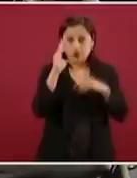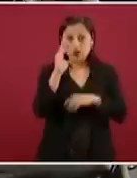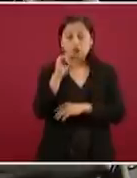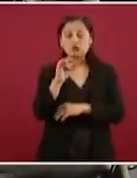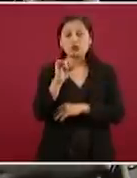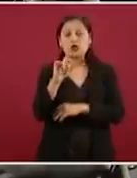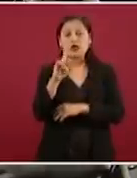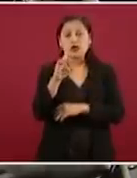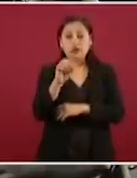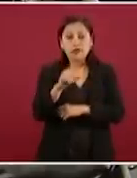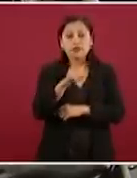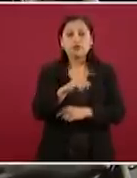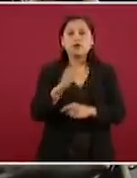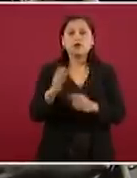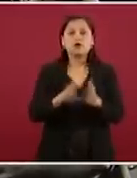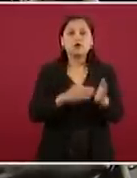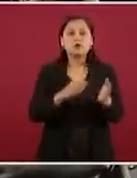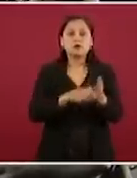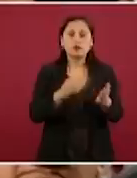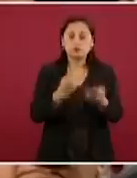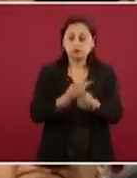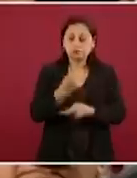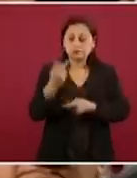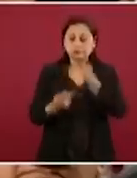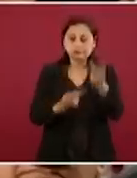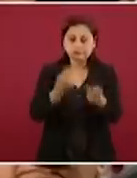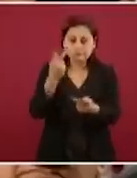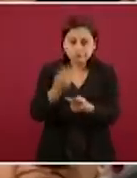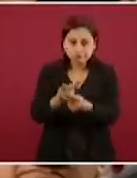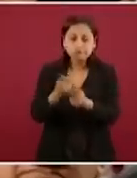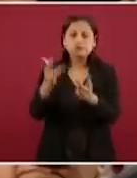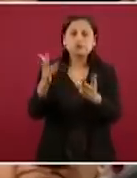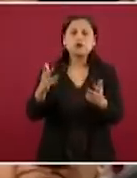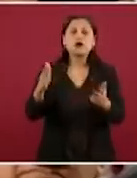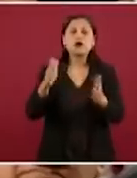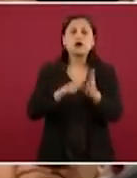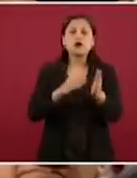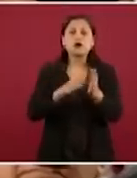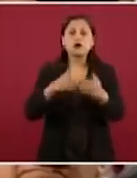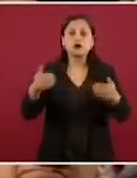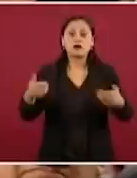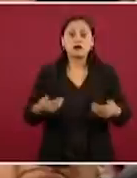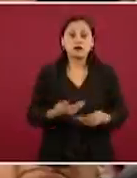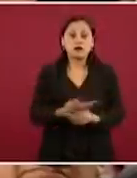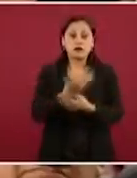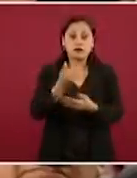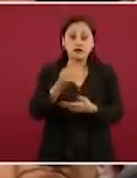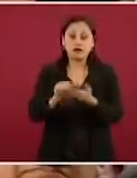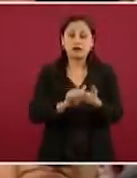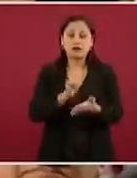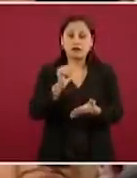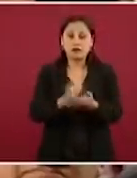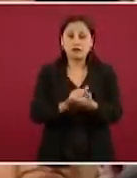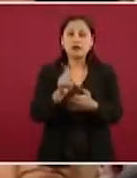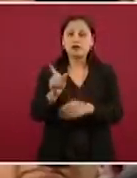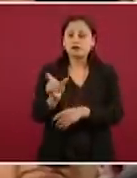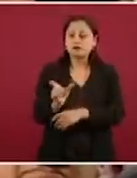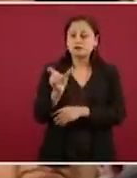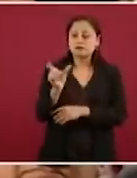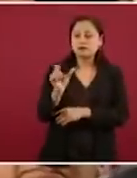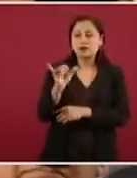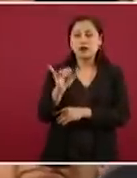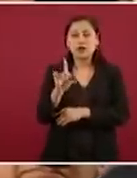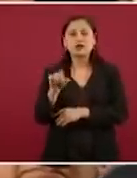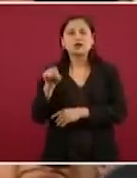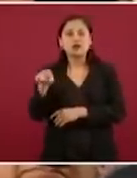pasaportes, actas de nacimiento, matrículas, ID, para que obviamente abran sus cuentas bancarias.